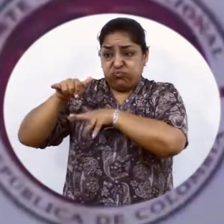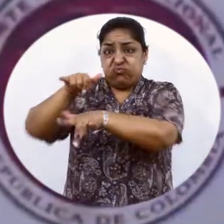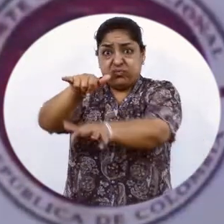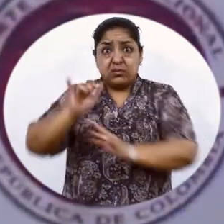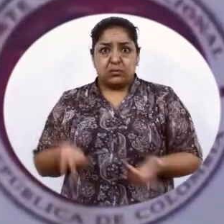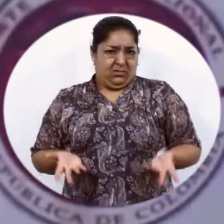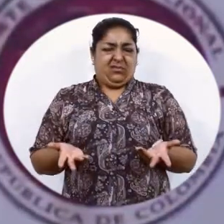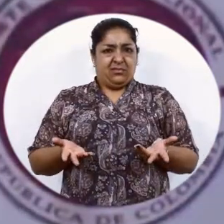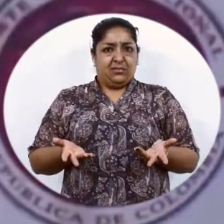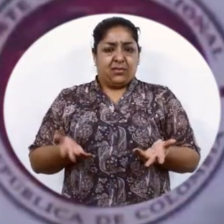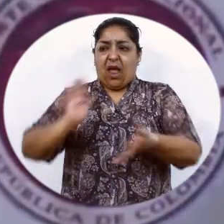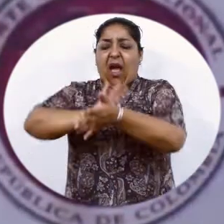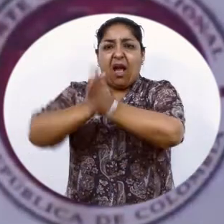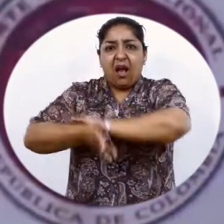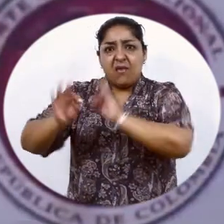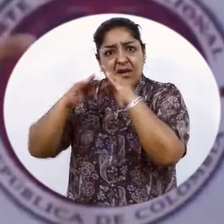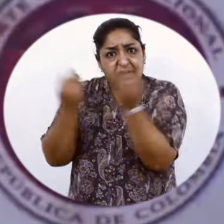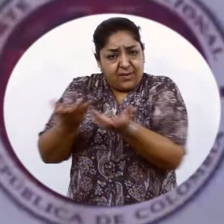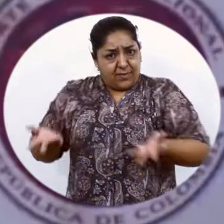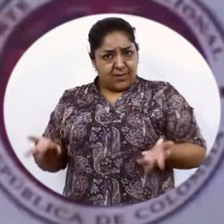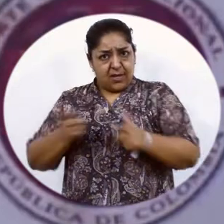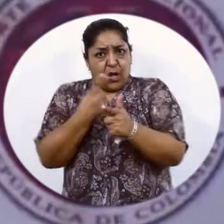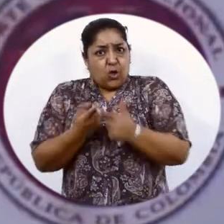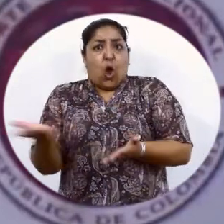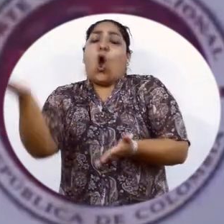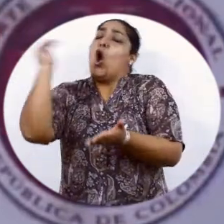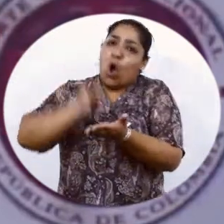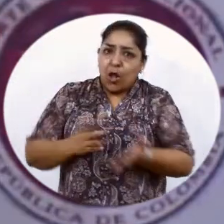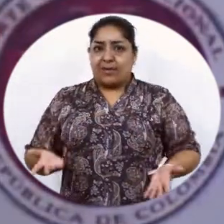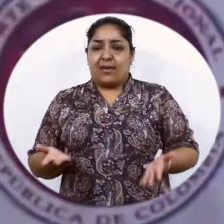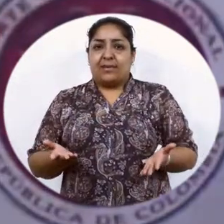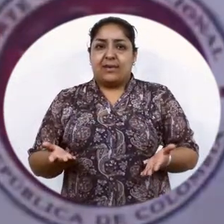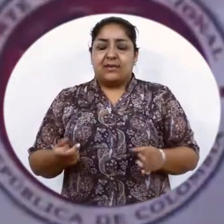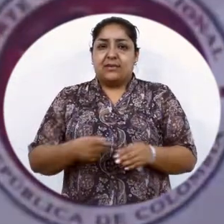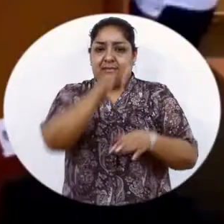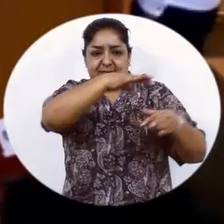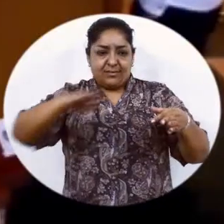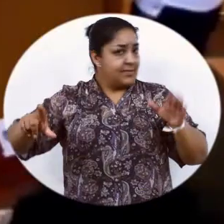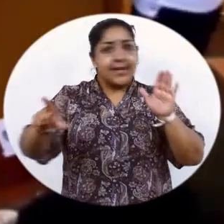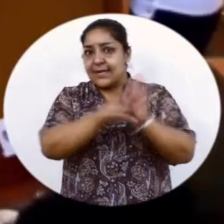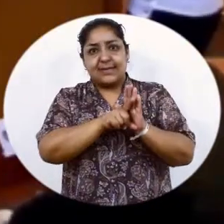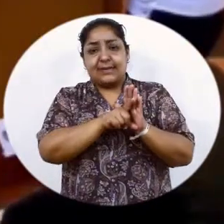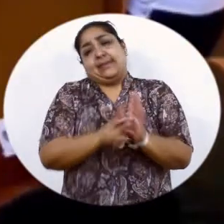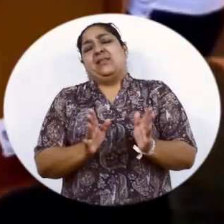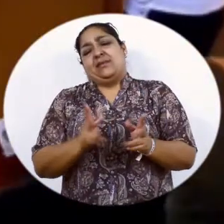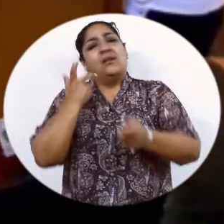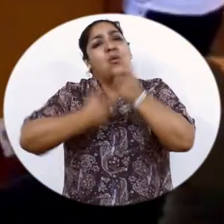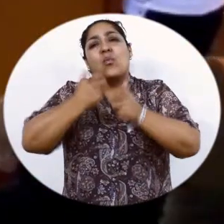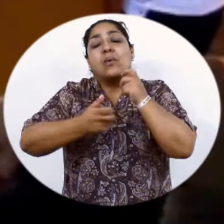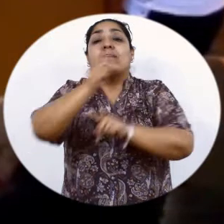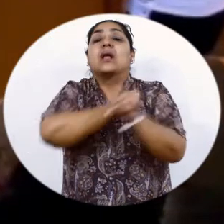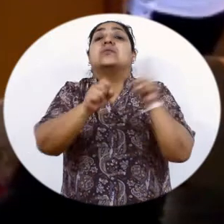publicar las van a acabar para acabar entonces que vuelva a existir cultivos de uso ilícito hay una problemática